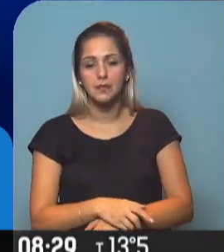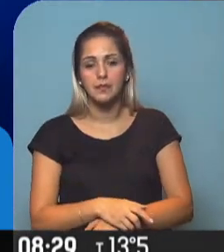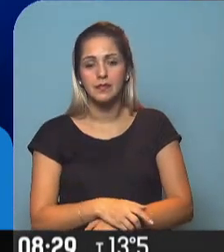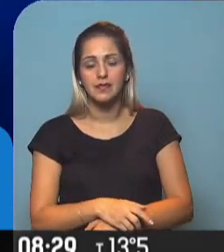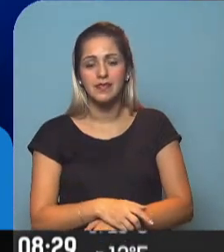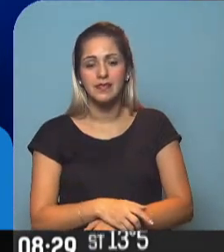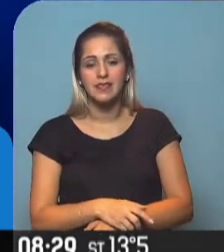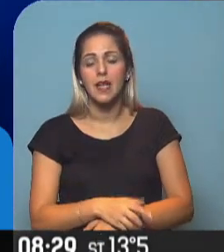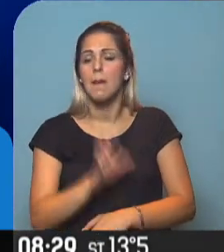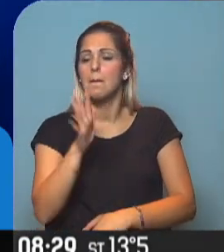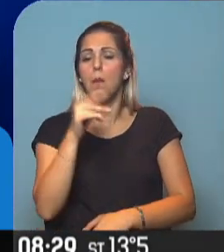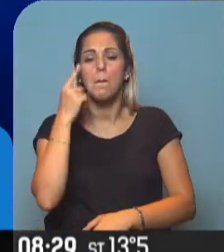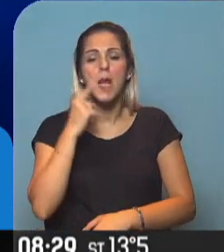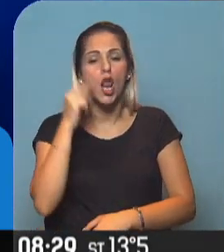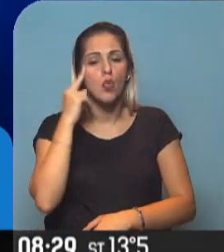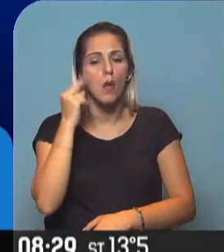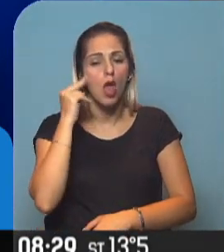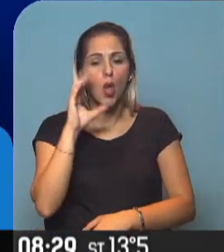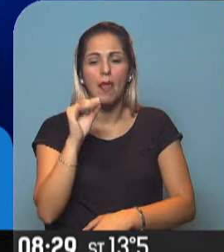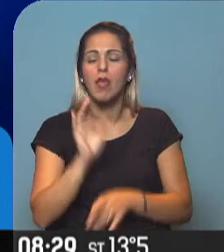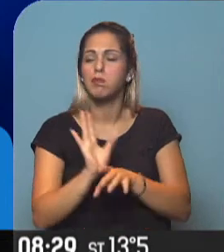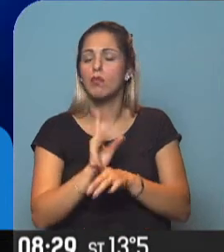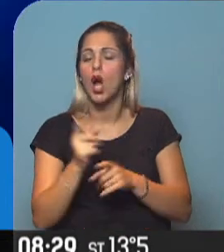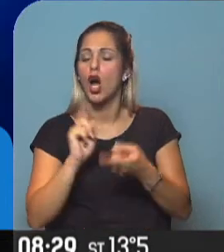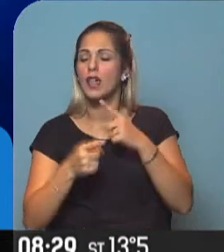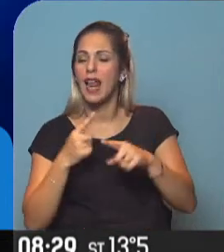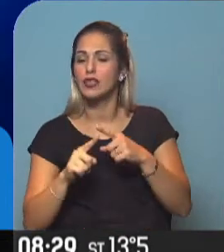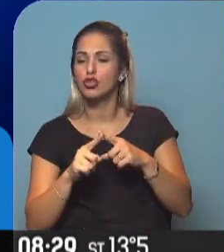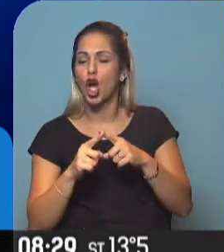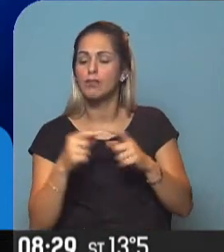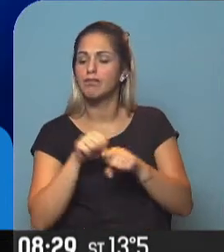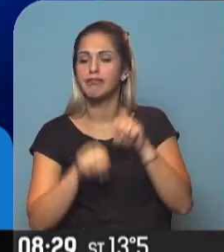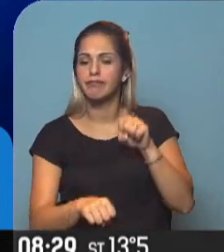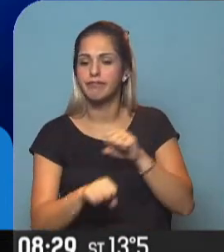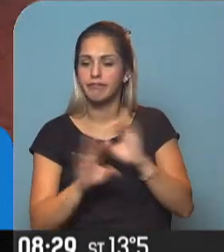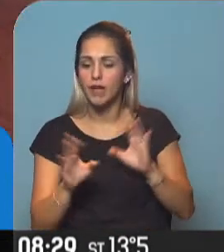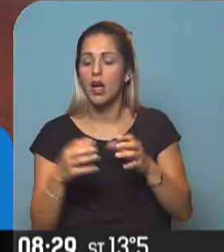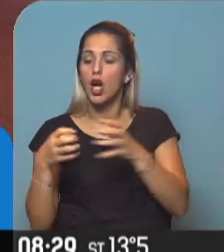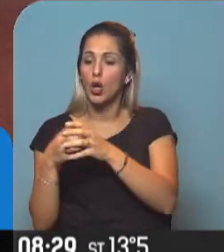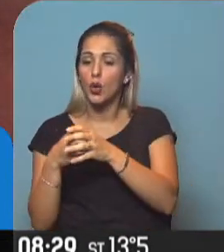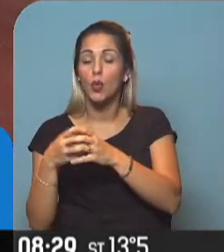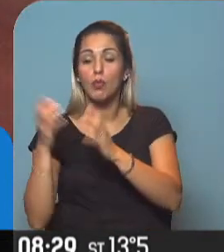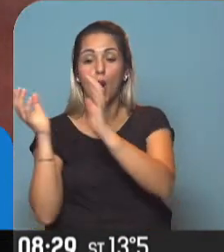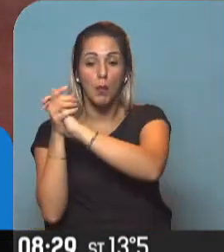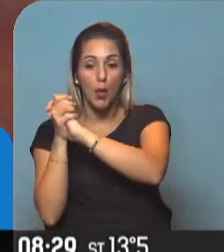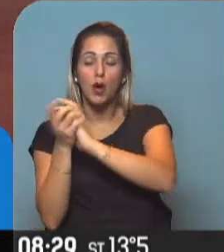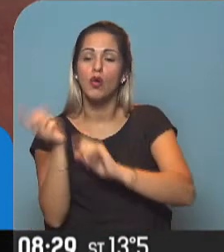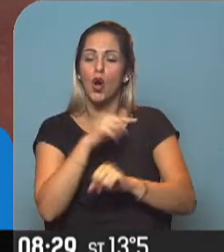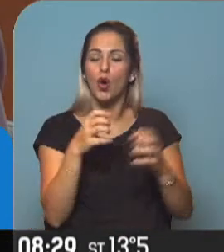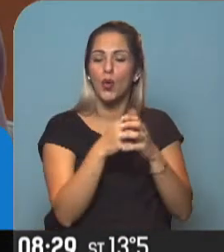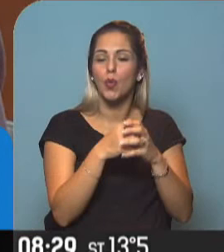en los 90 se rompió la relación institucional que había entre el movimiento obrero y el partido peronista la famosa columna